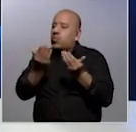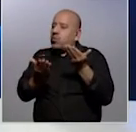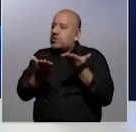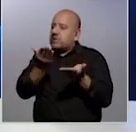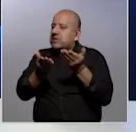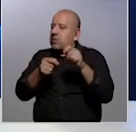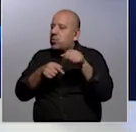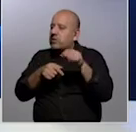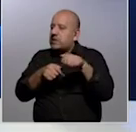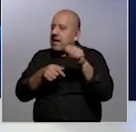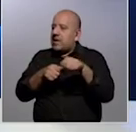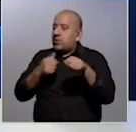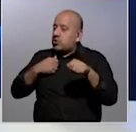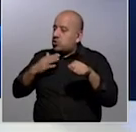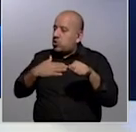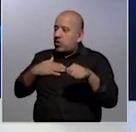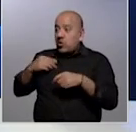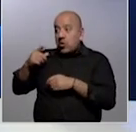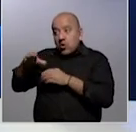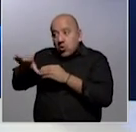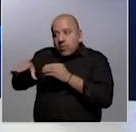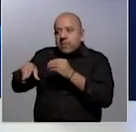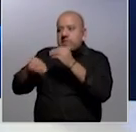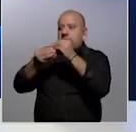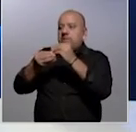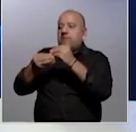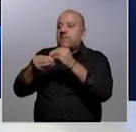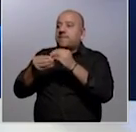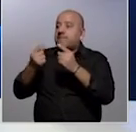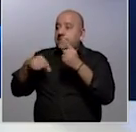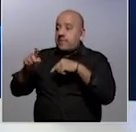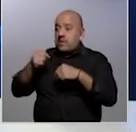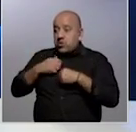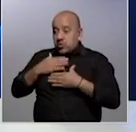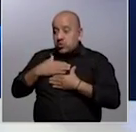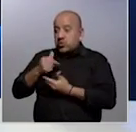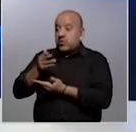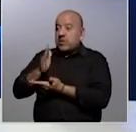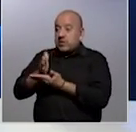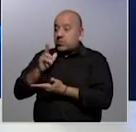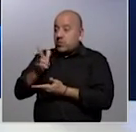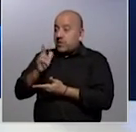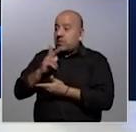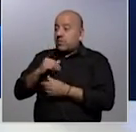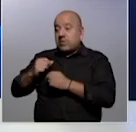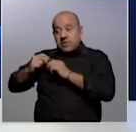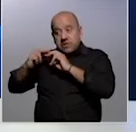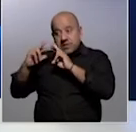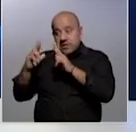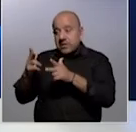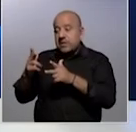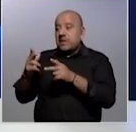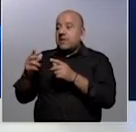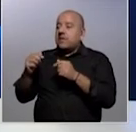replegamos verdad pero entonces que una institución de éstas emita una recomendación de en ese carácter no vinculante